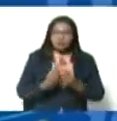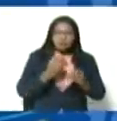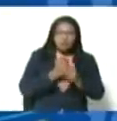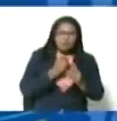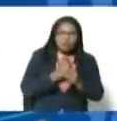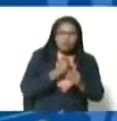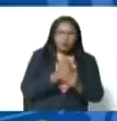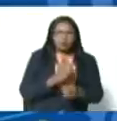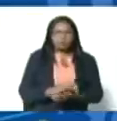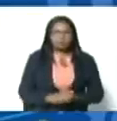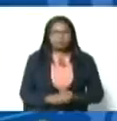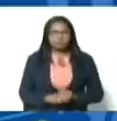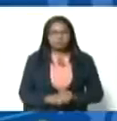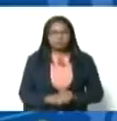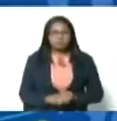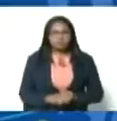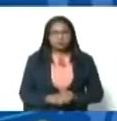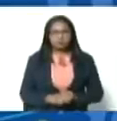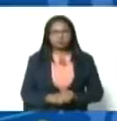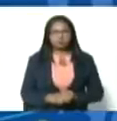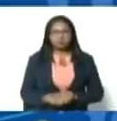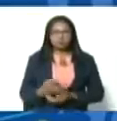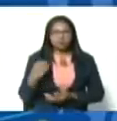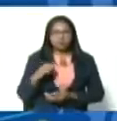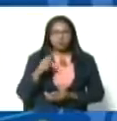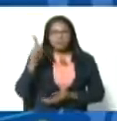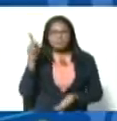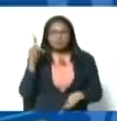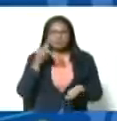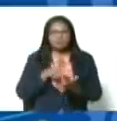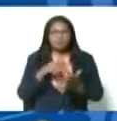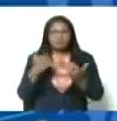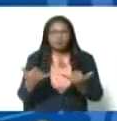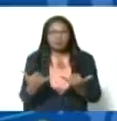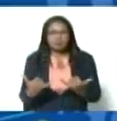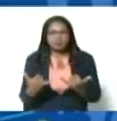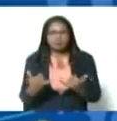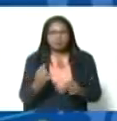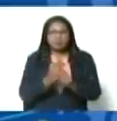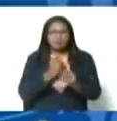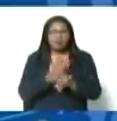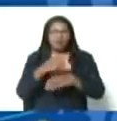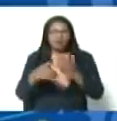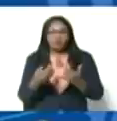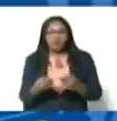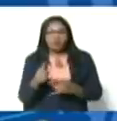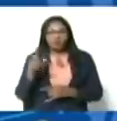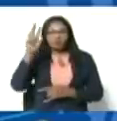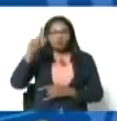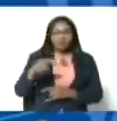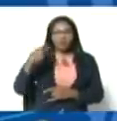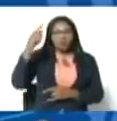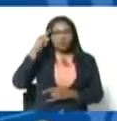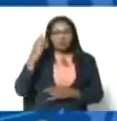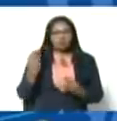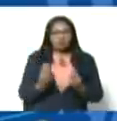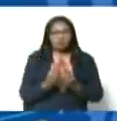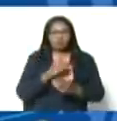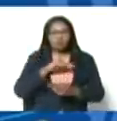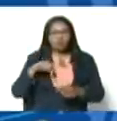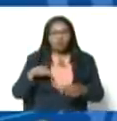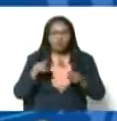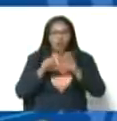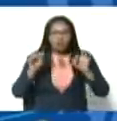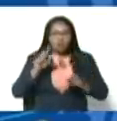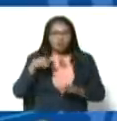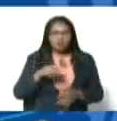obrera. Bueno, soy uno de los participantes de esta gran obra que se está realizando día a día junto con mis compañeros, la clase